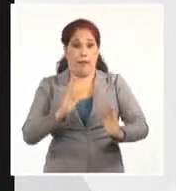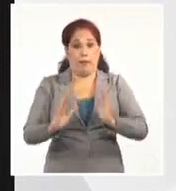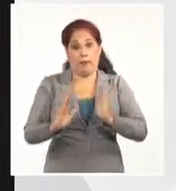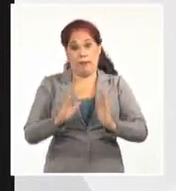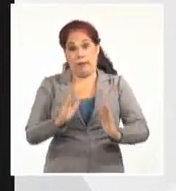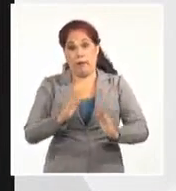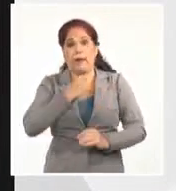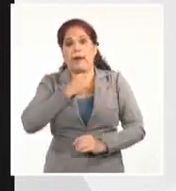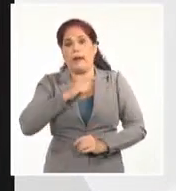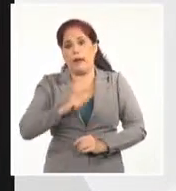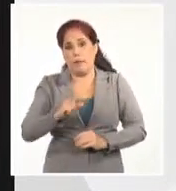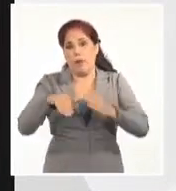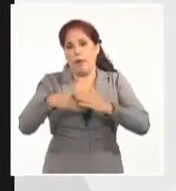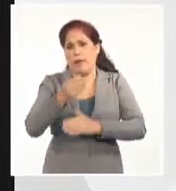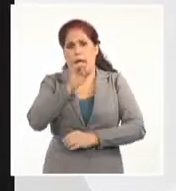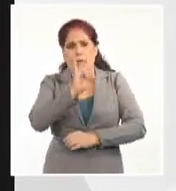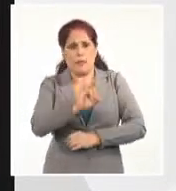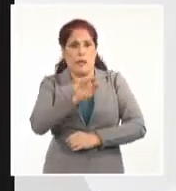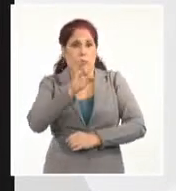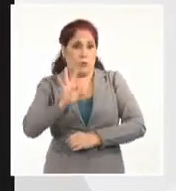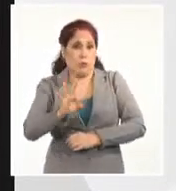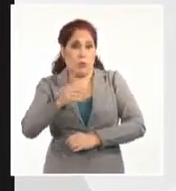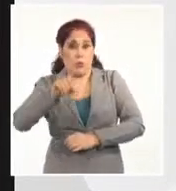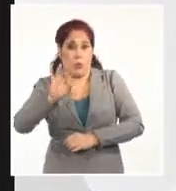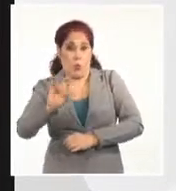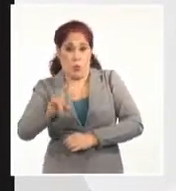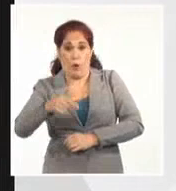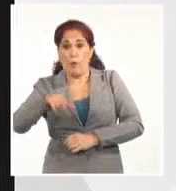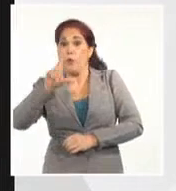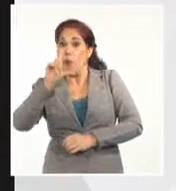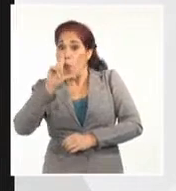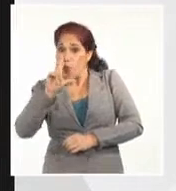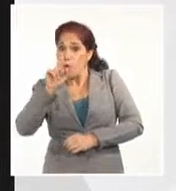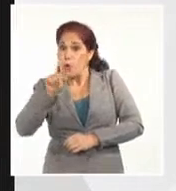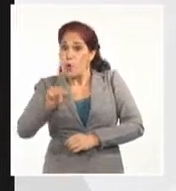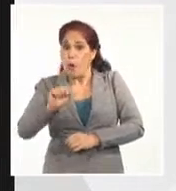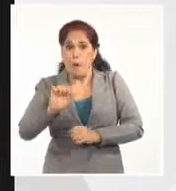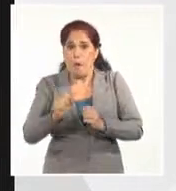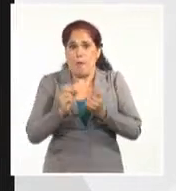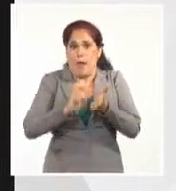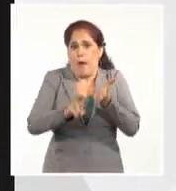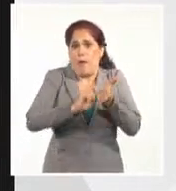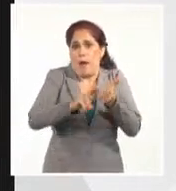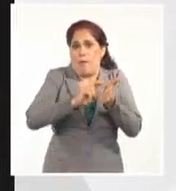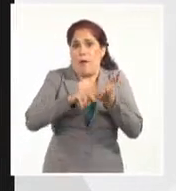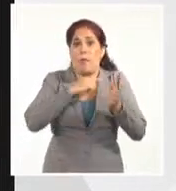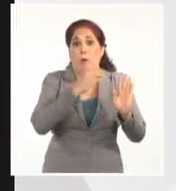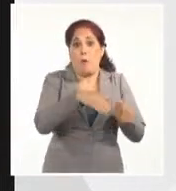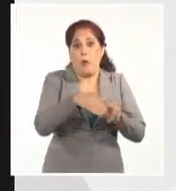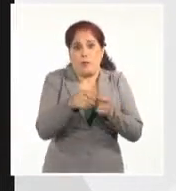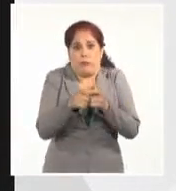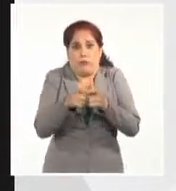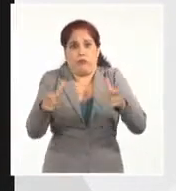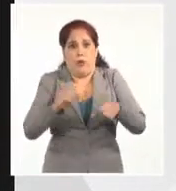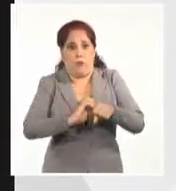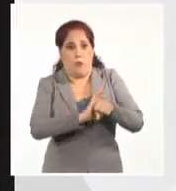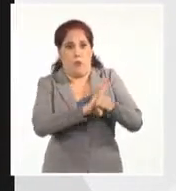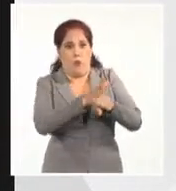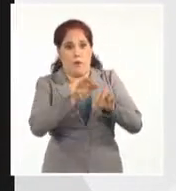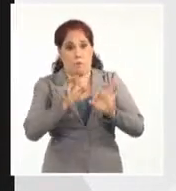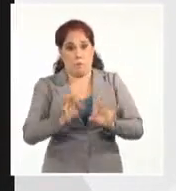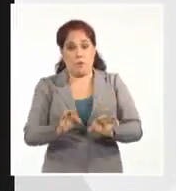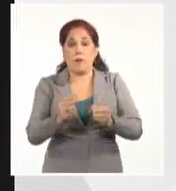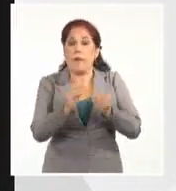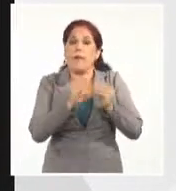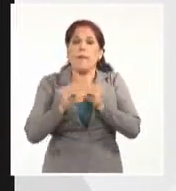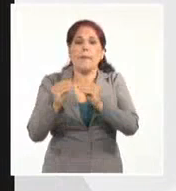digamos, el día 7, 8 y 9 de julio se baten los récords de tanto de muertes, ¿no? Como de